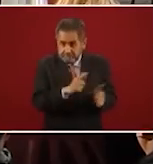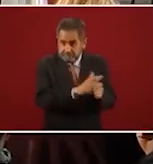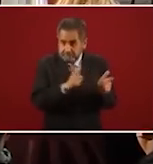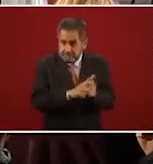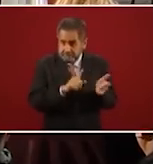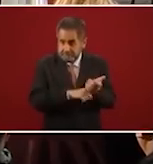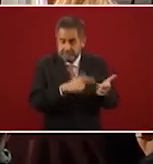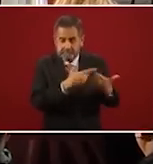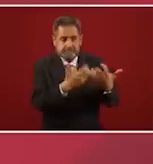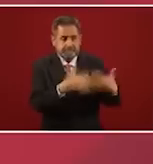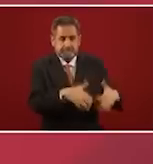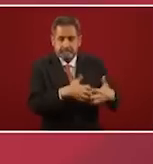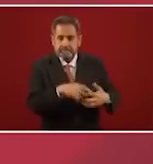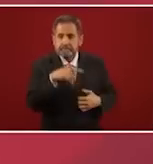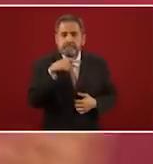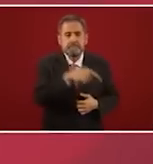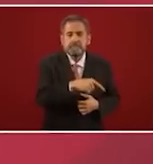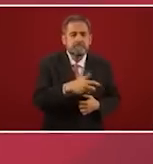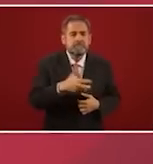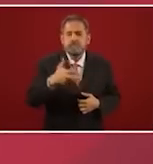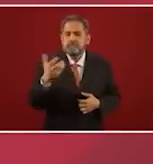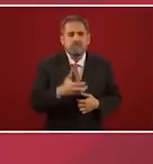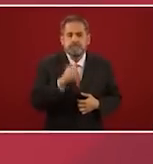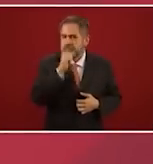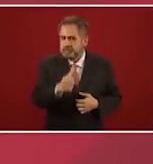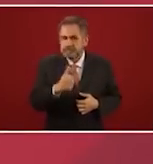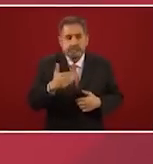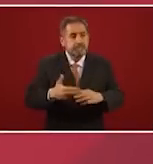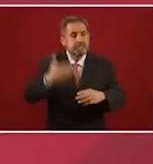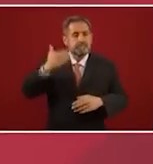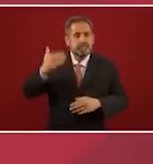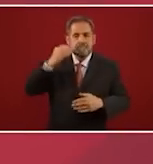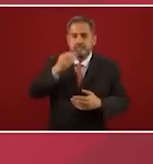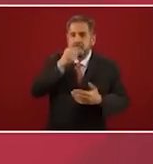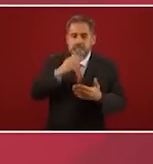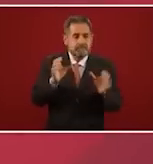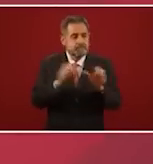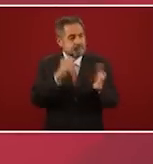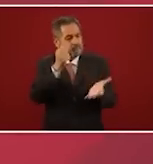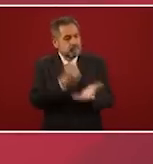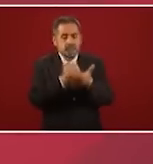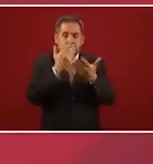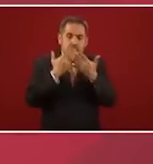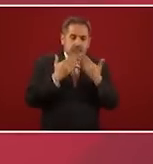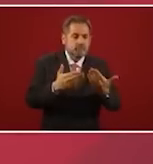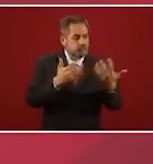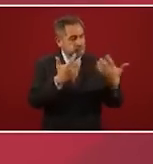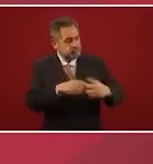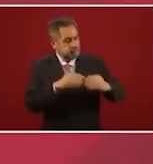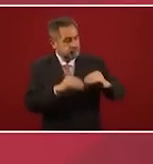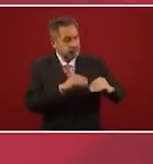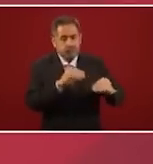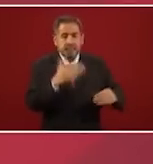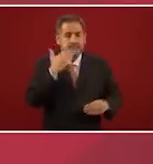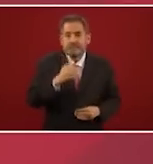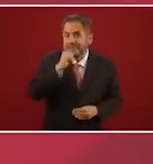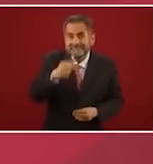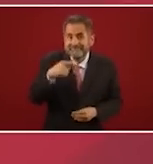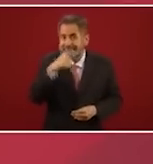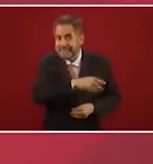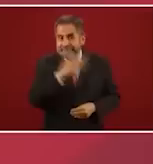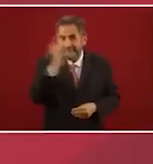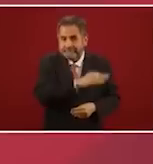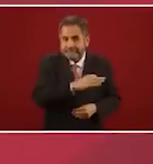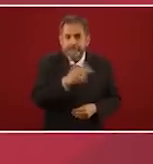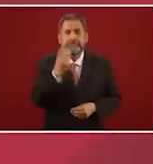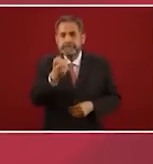corporativo, no había, desde años atrás, acreditado sus buenas prácticas de manufactura y